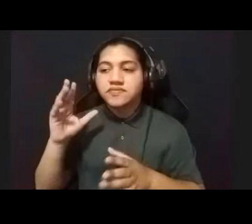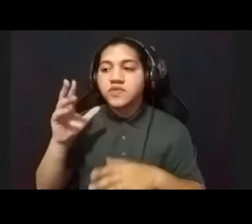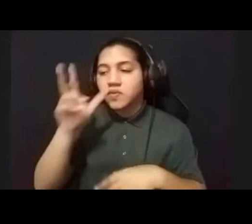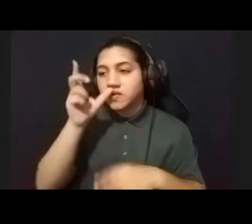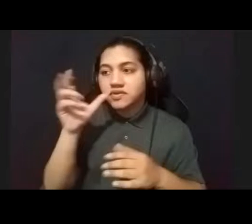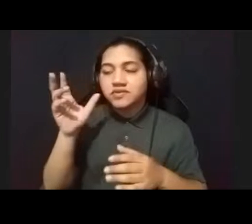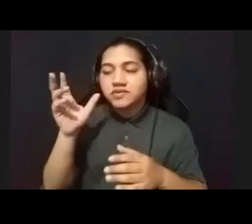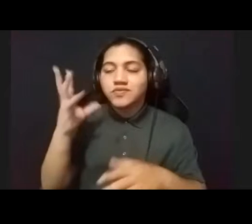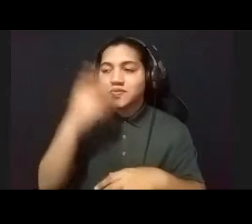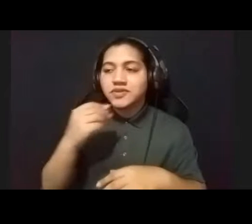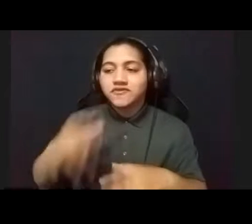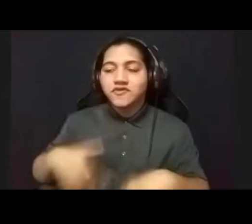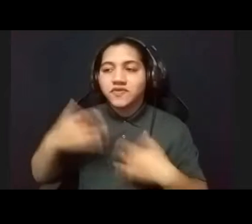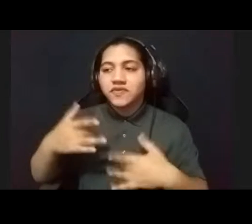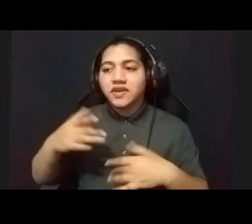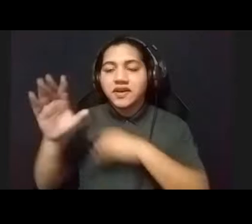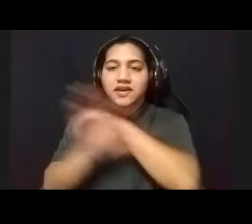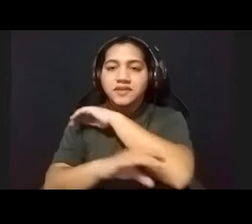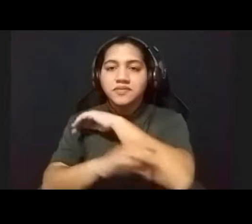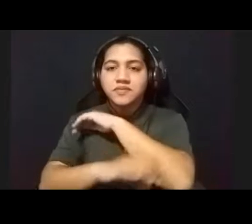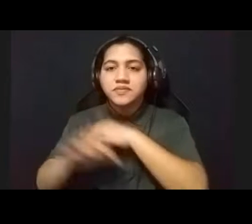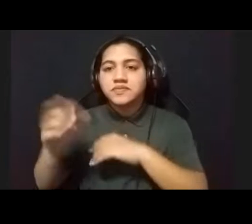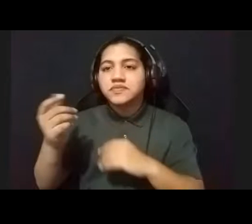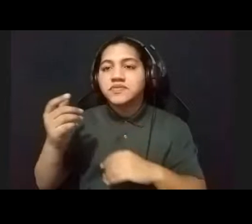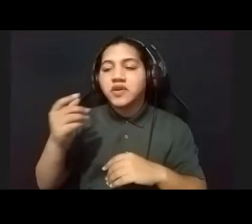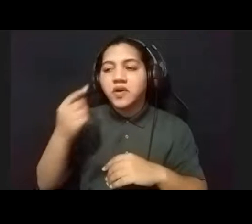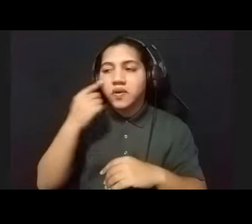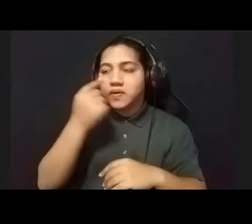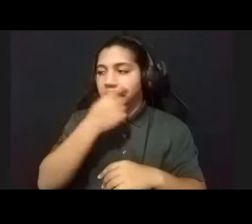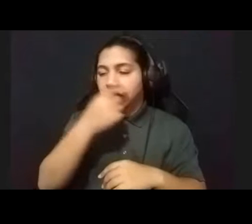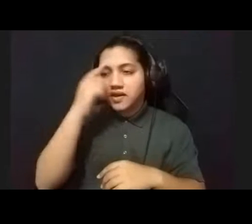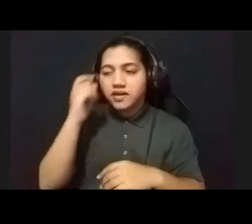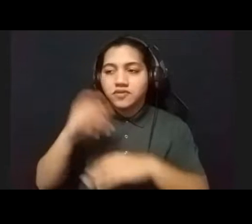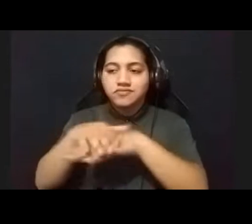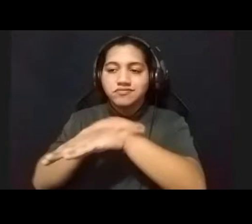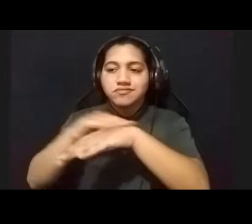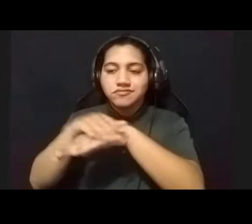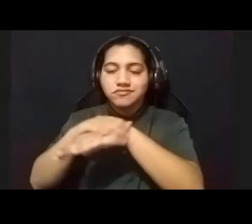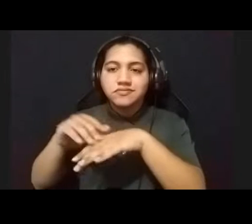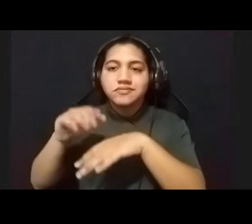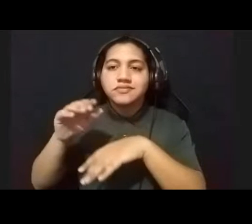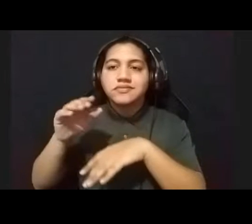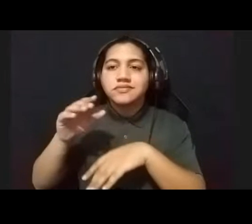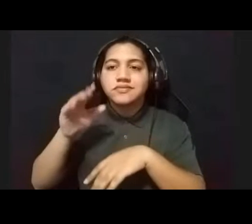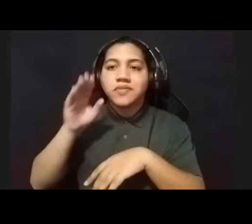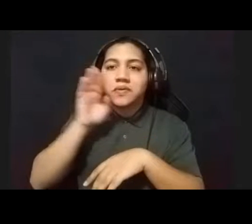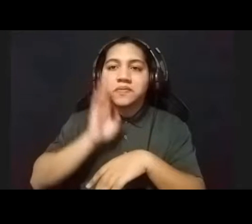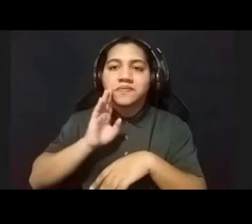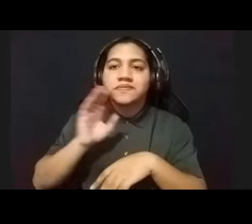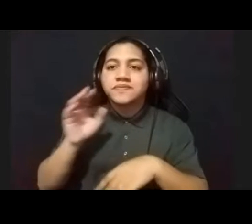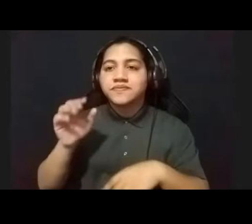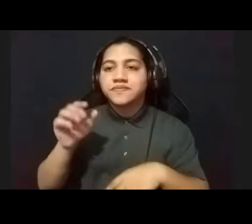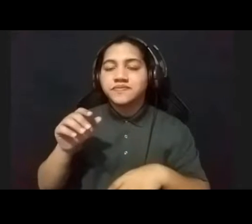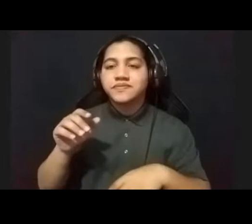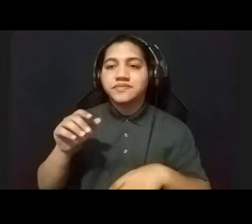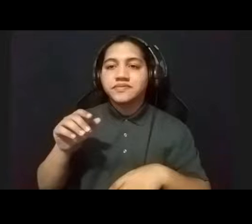campo. Sus ojos eran negros y su piel morena. Todo el mundo la llamaba la cucarachita Martina. La cucarachita